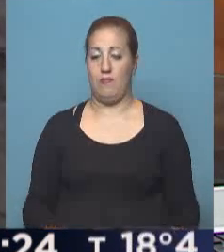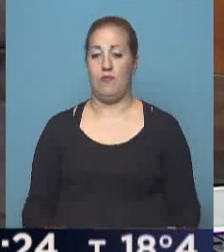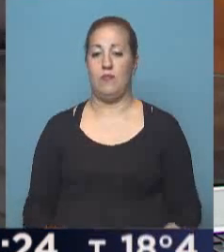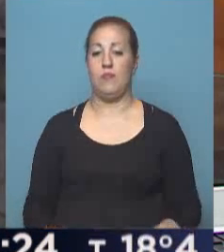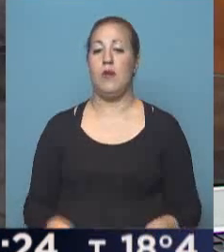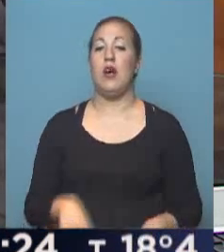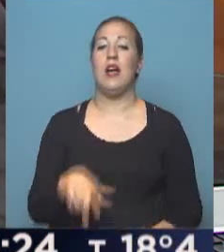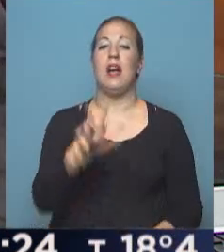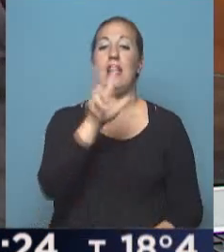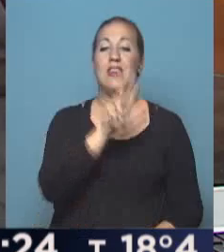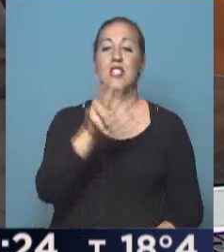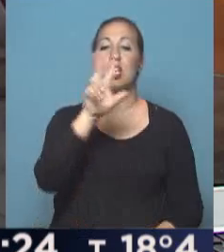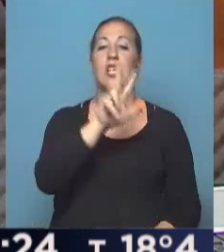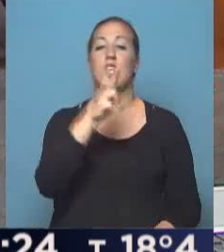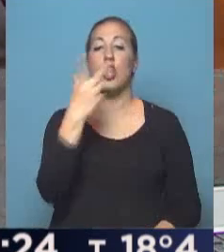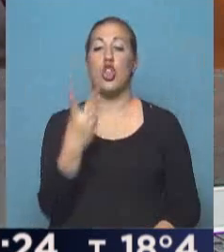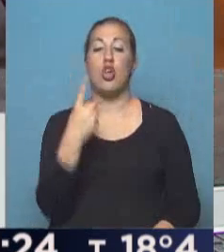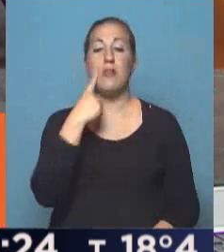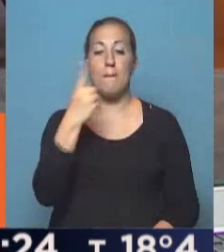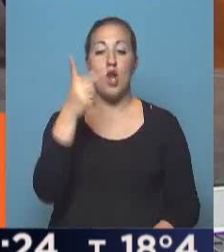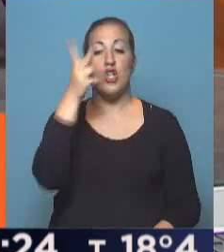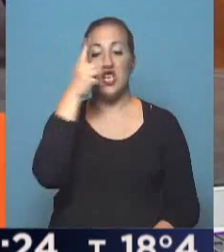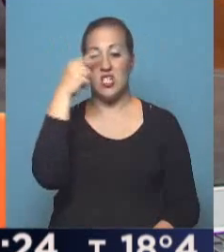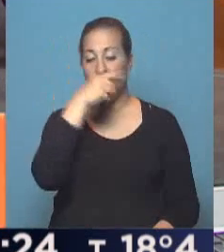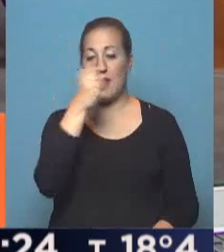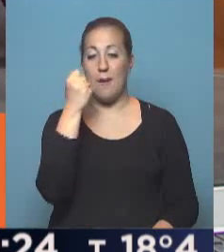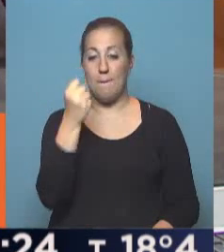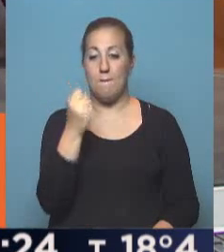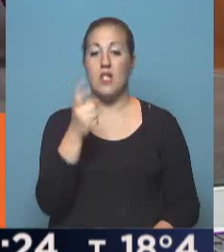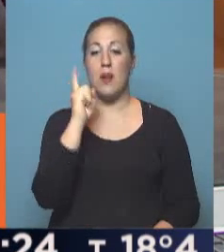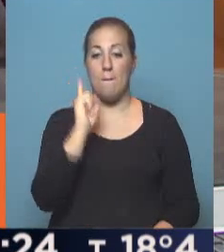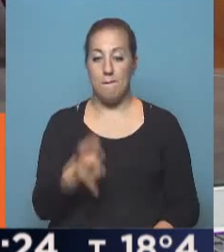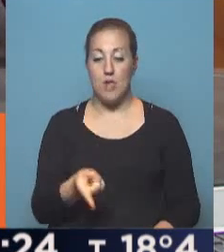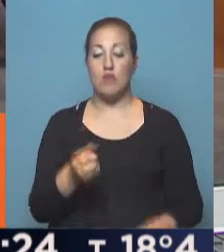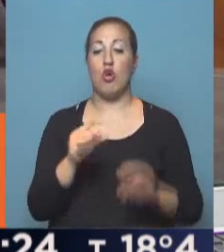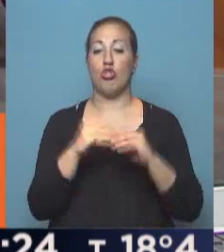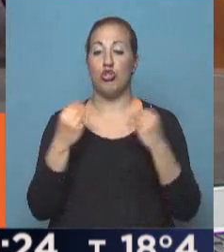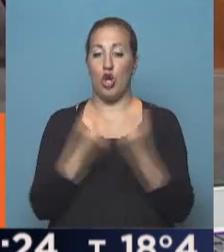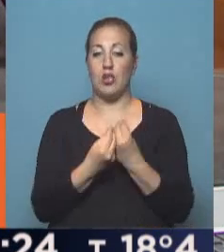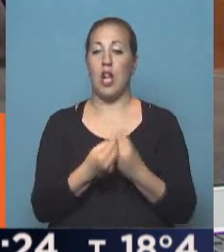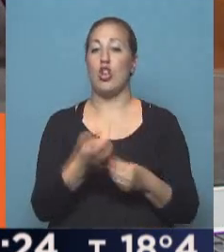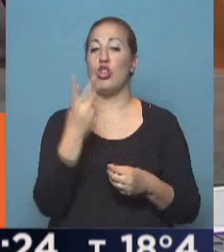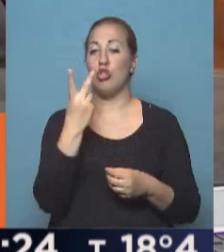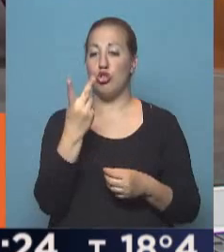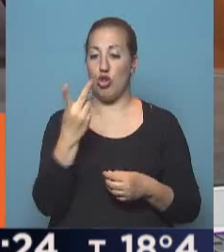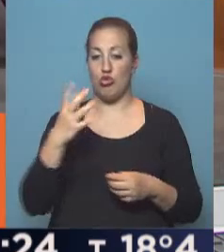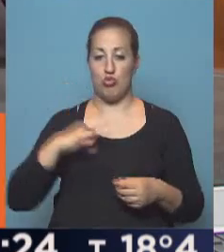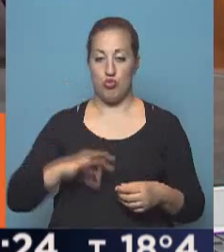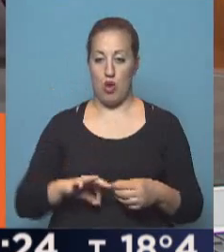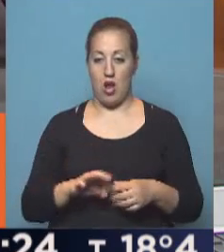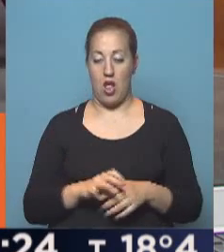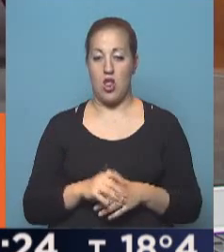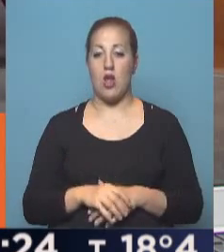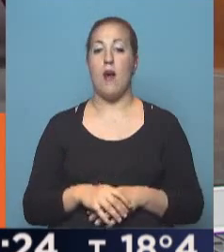de hecho 332 mil 87 pesos en bruto llegaba la suma con esos dos montos esos sueldos no en